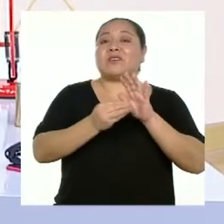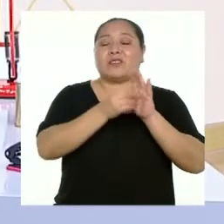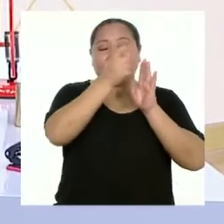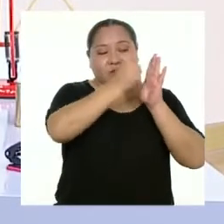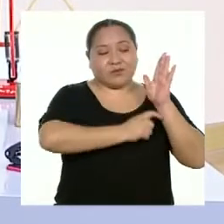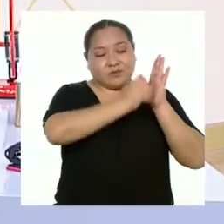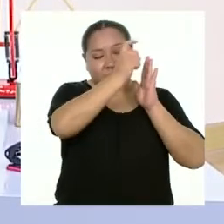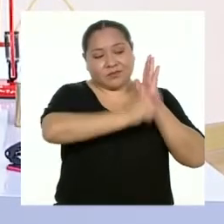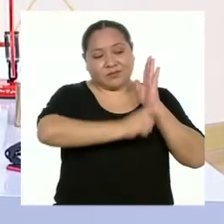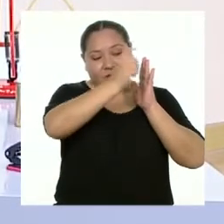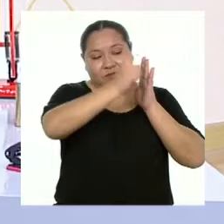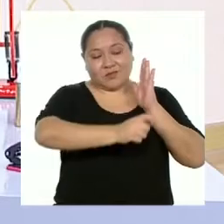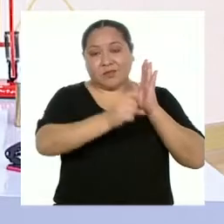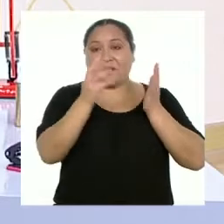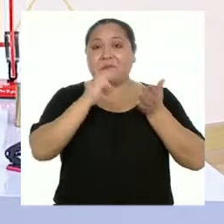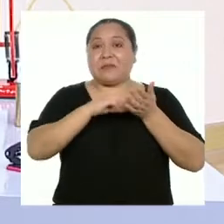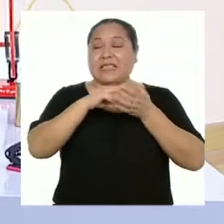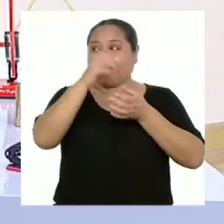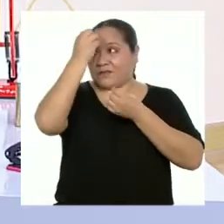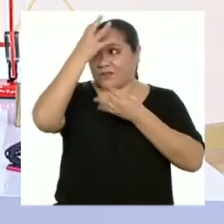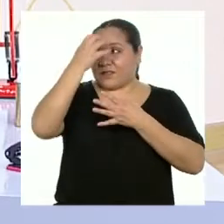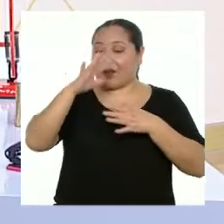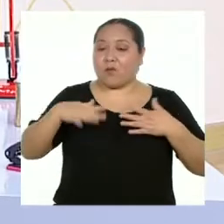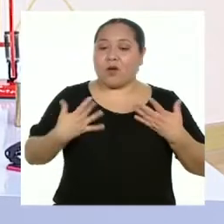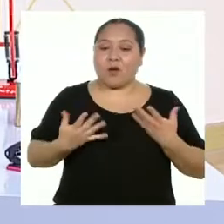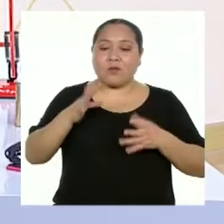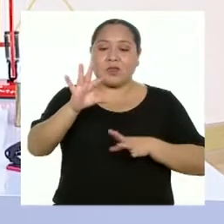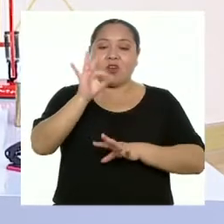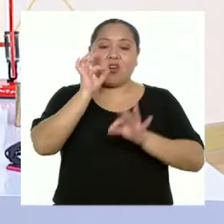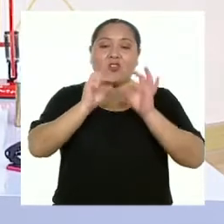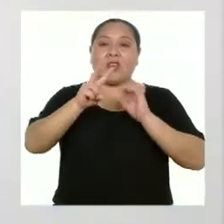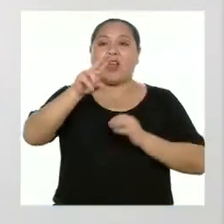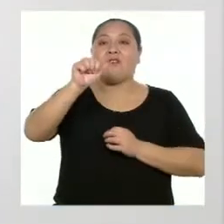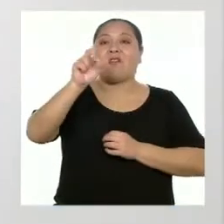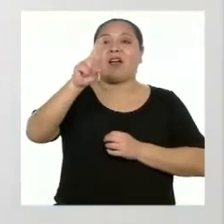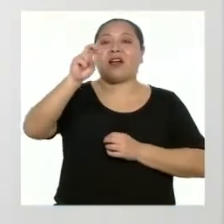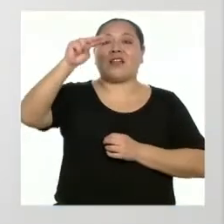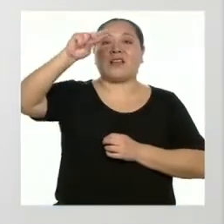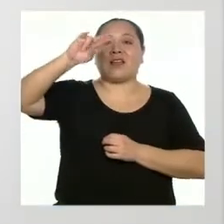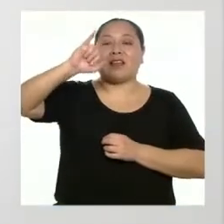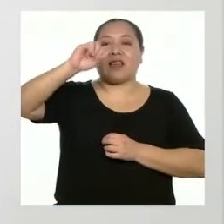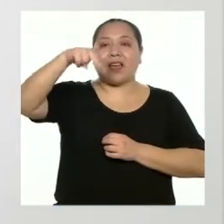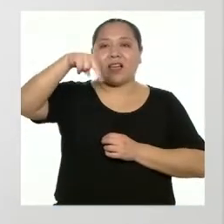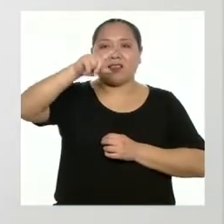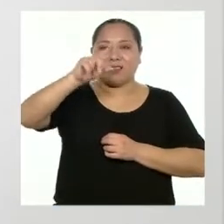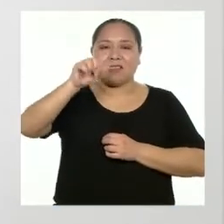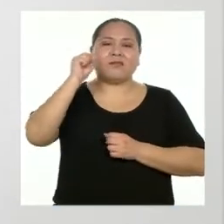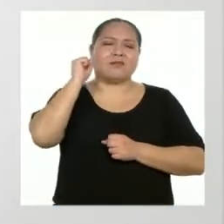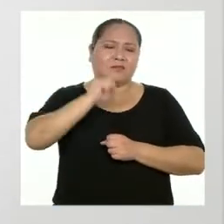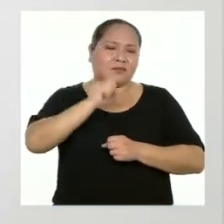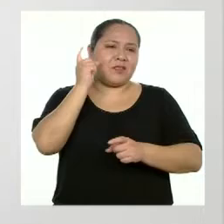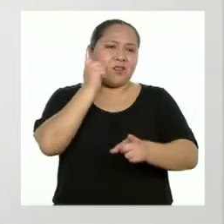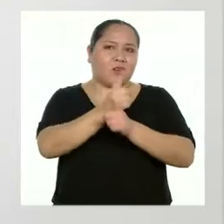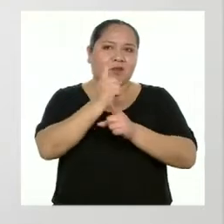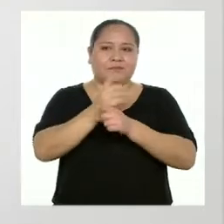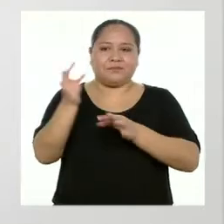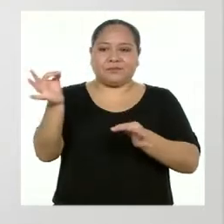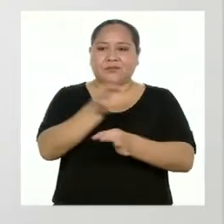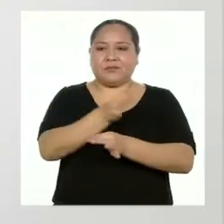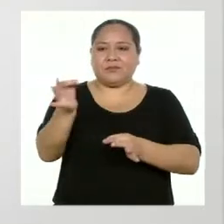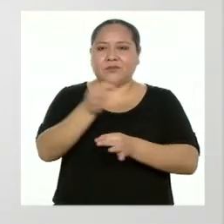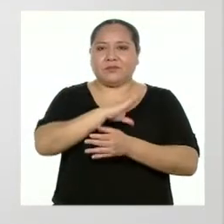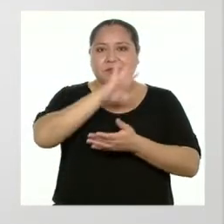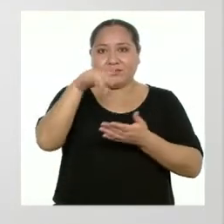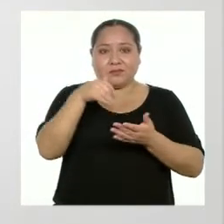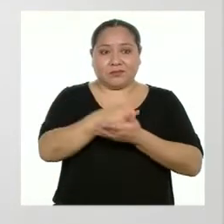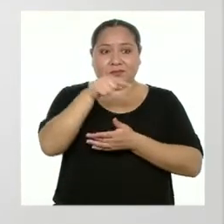para tener mayor información que nos permita calcular la varianza. Es correcto, entonces reemplacemos todos